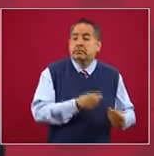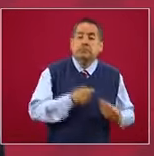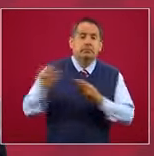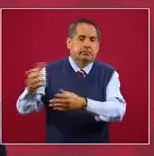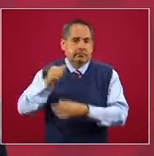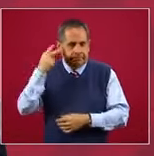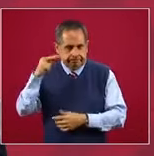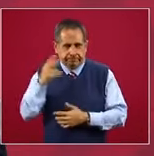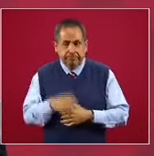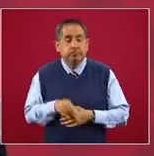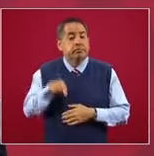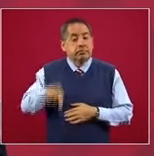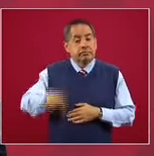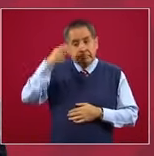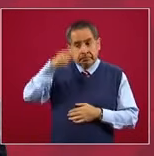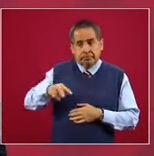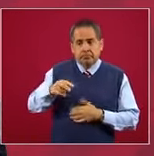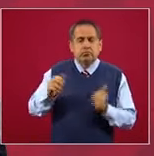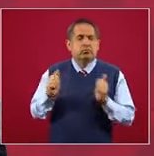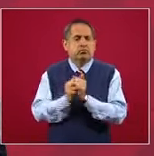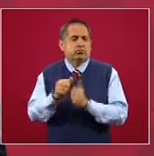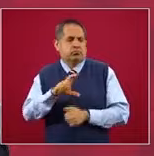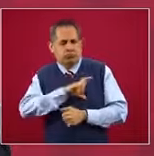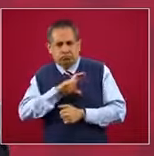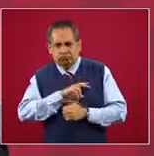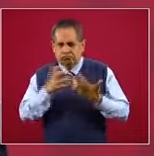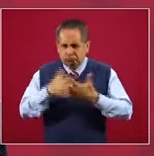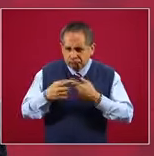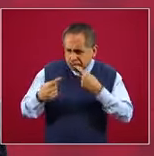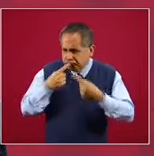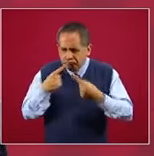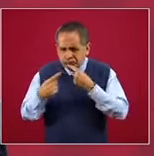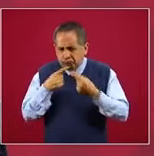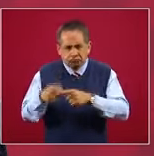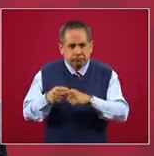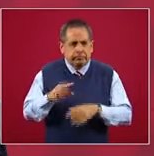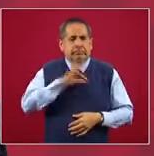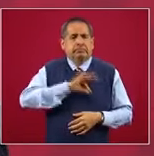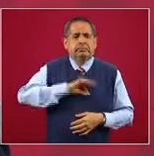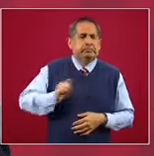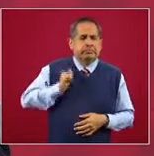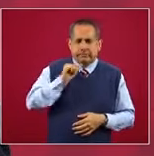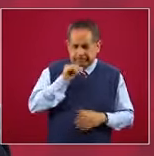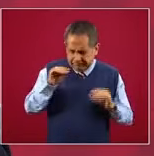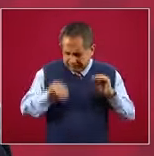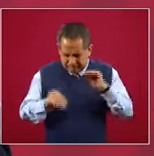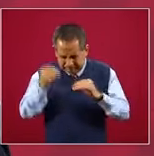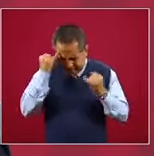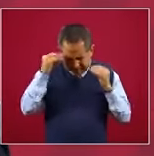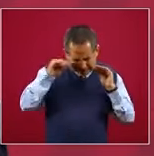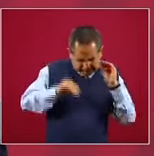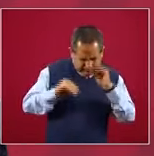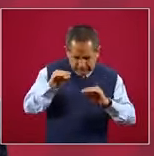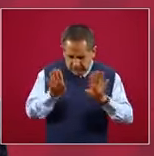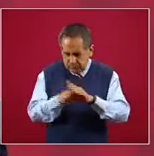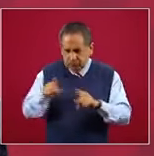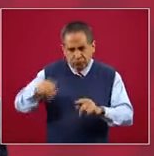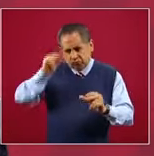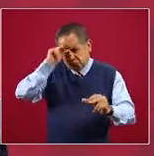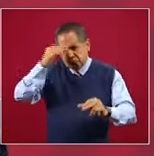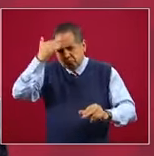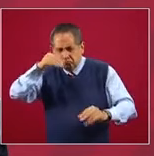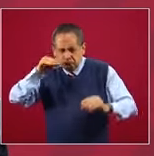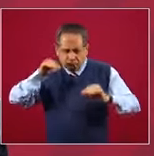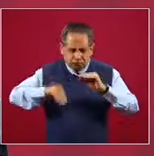aliaron con empresas privadas que actuaron sin fines de lucro. La creatividad, la